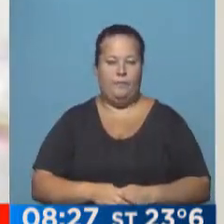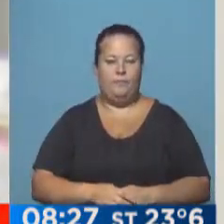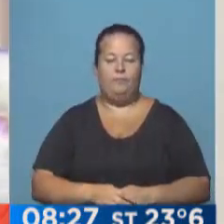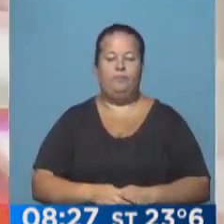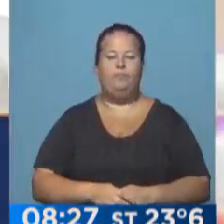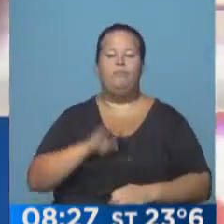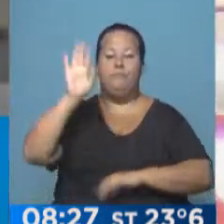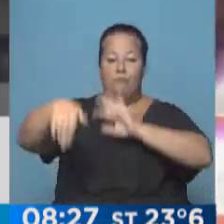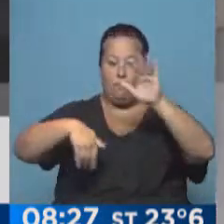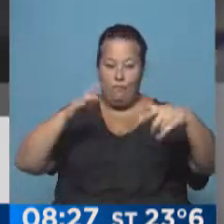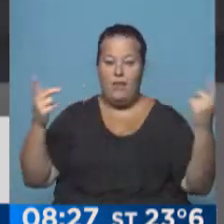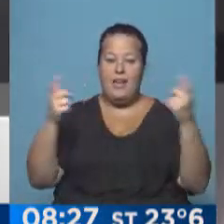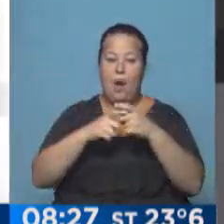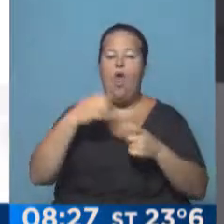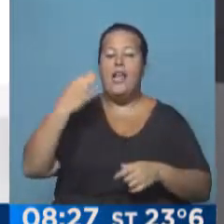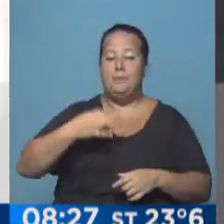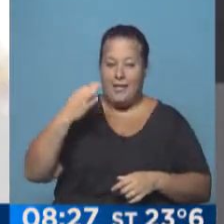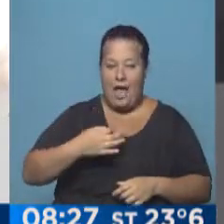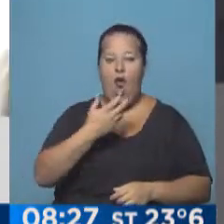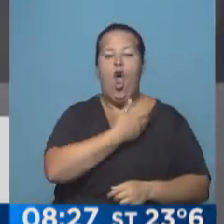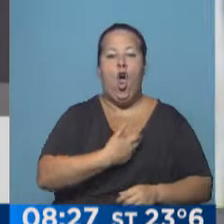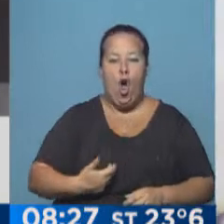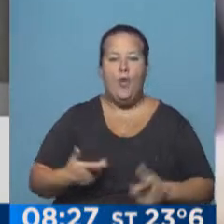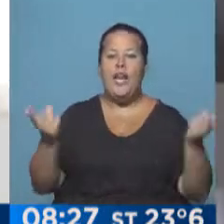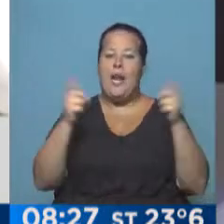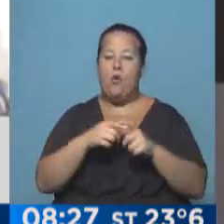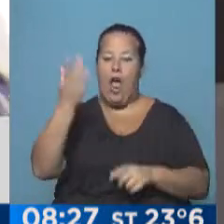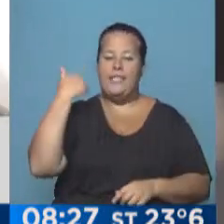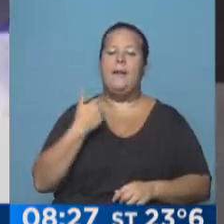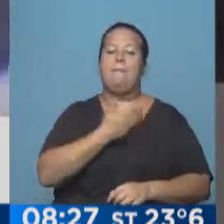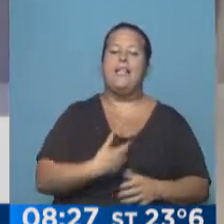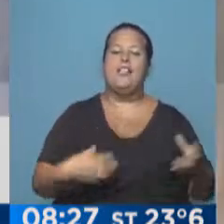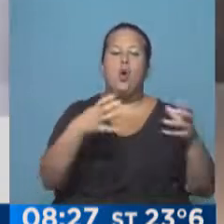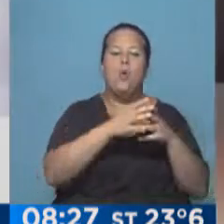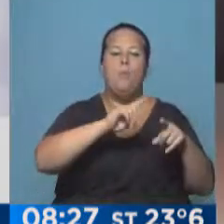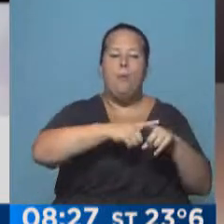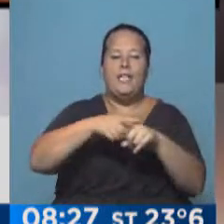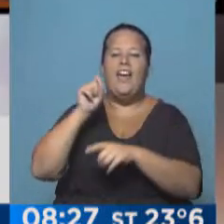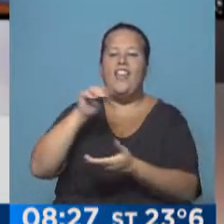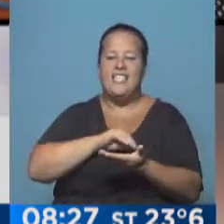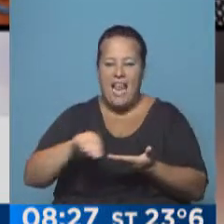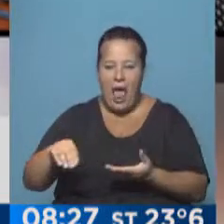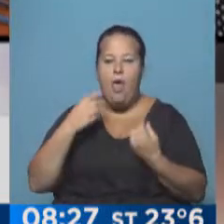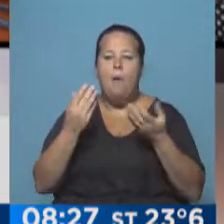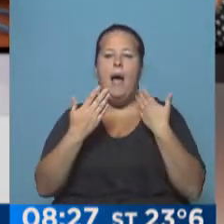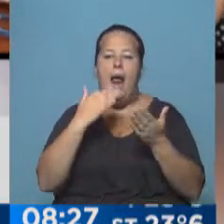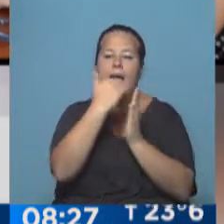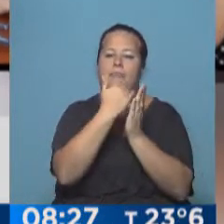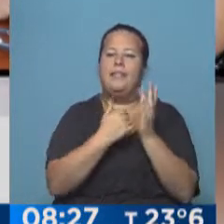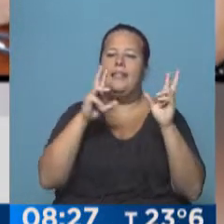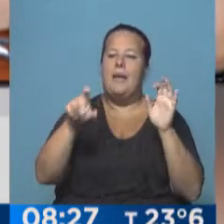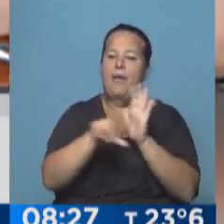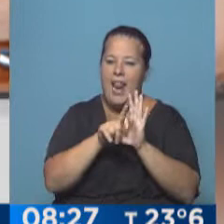Con la convocatoria a sesiones extraordinarias, el gobierno se reunió con los presidentes de los bloques del Senado para tratar la agenda